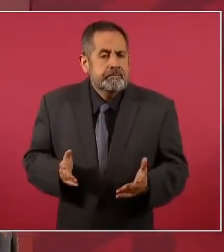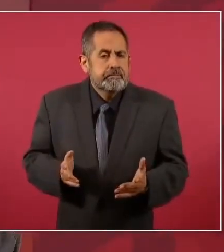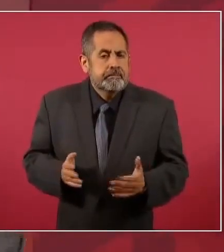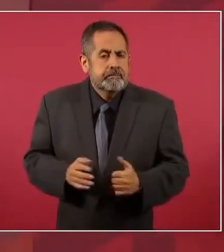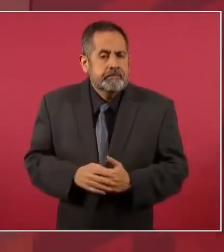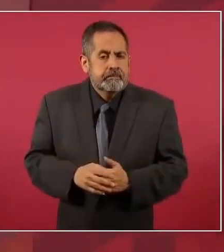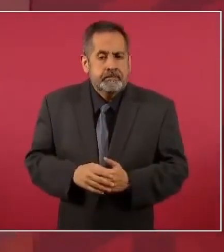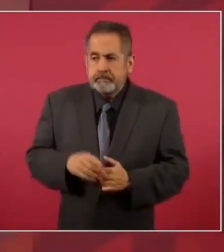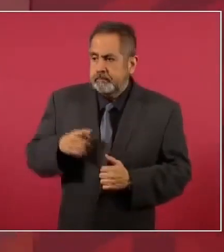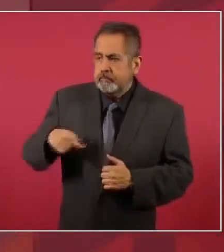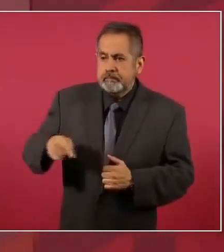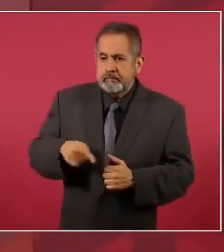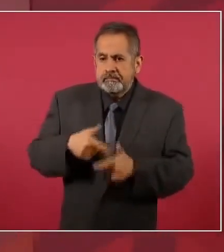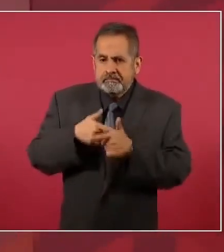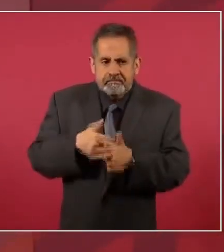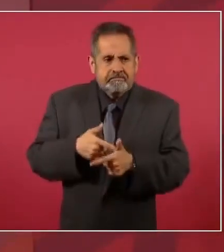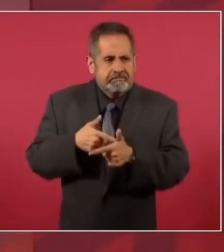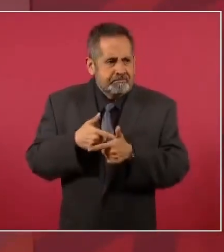el avance